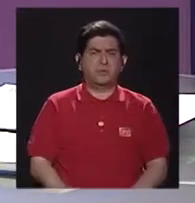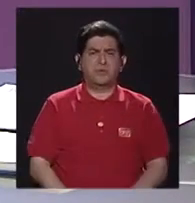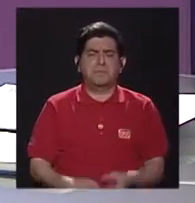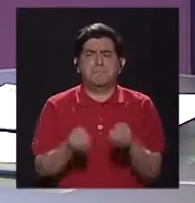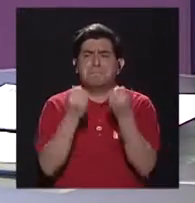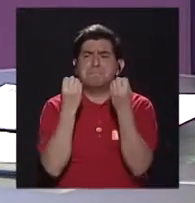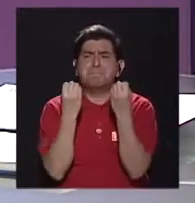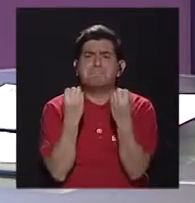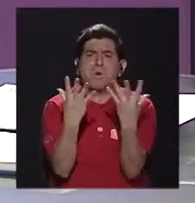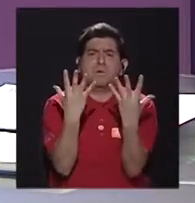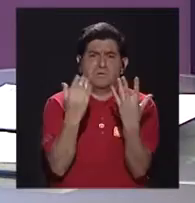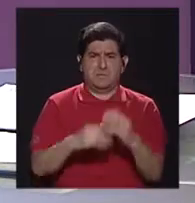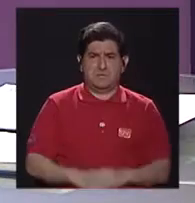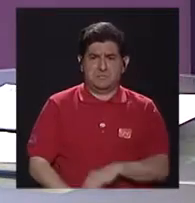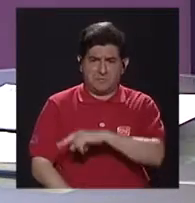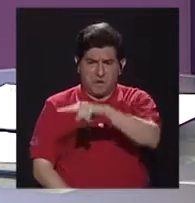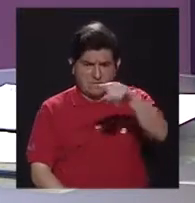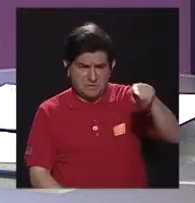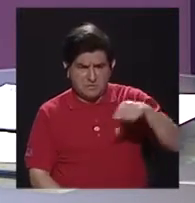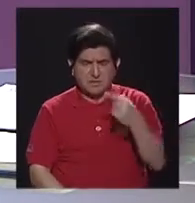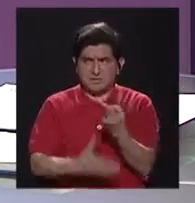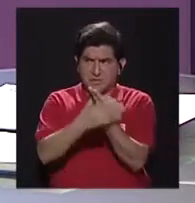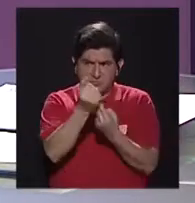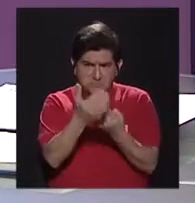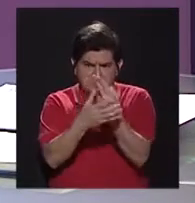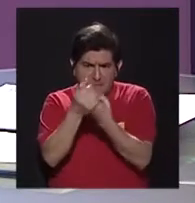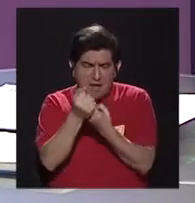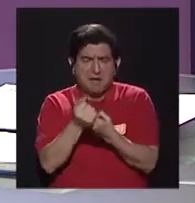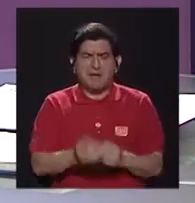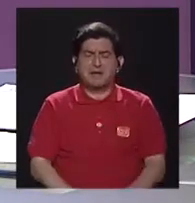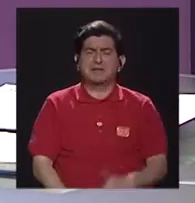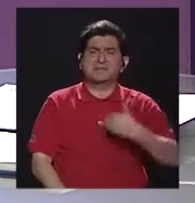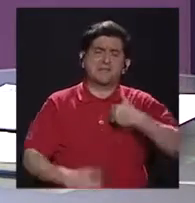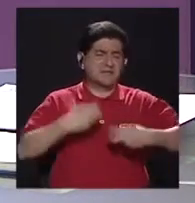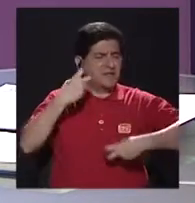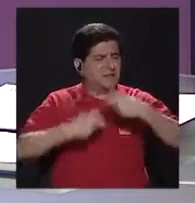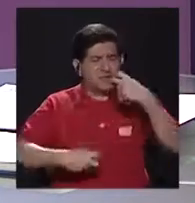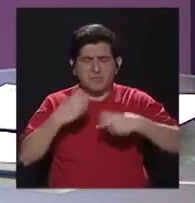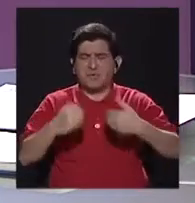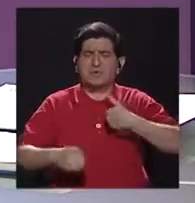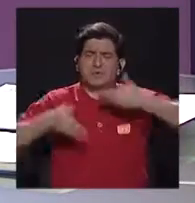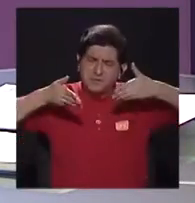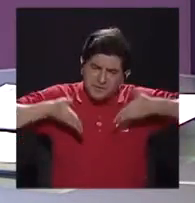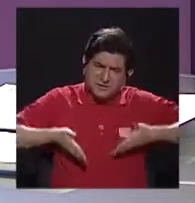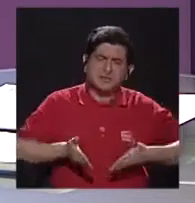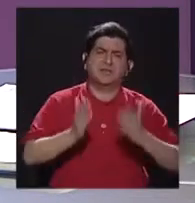gran cantidad de parejas que son, tienen problemas de fertilidad,